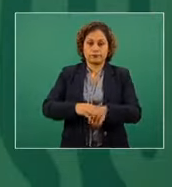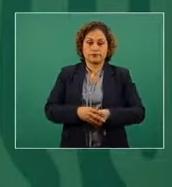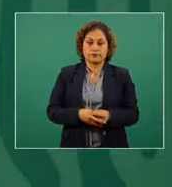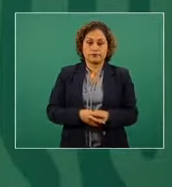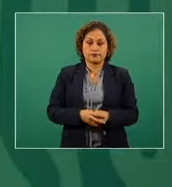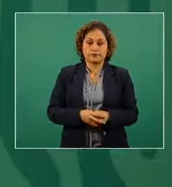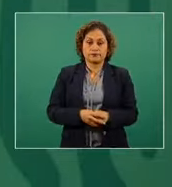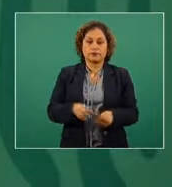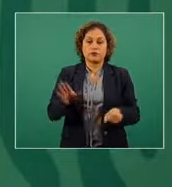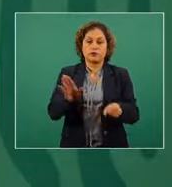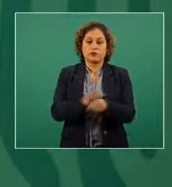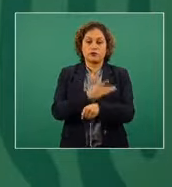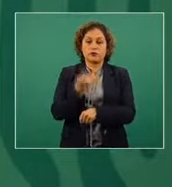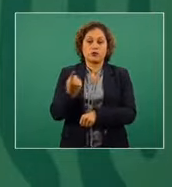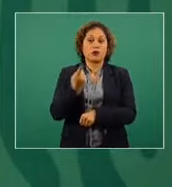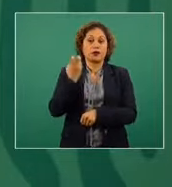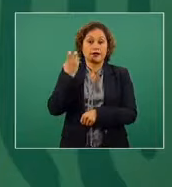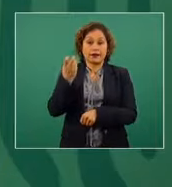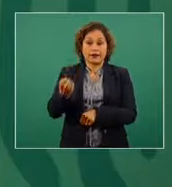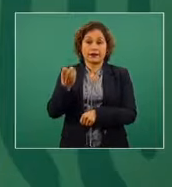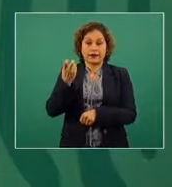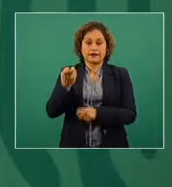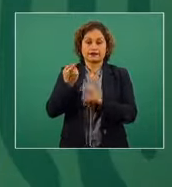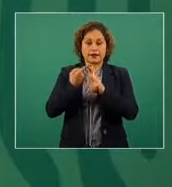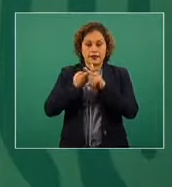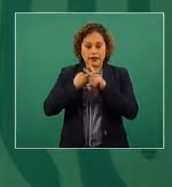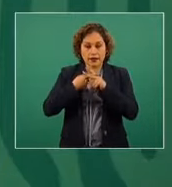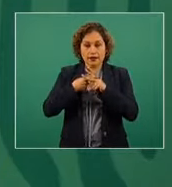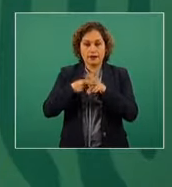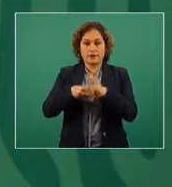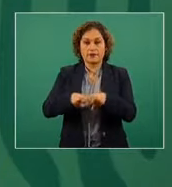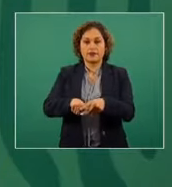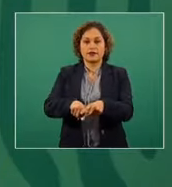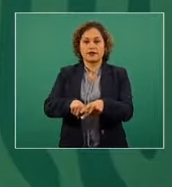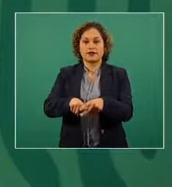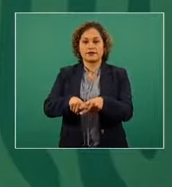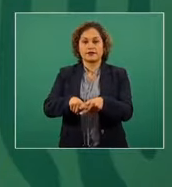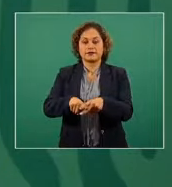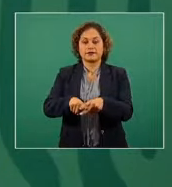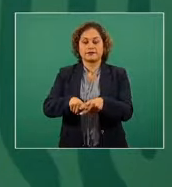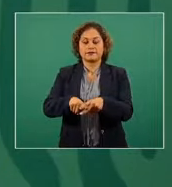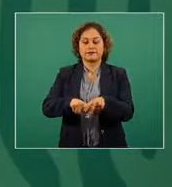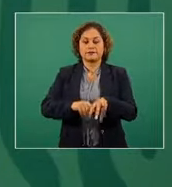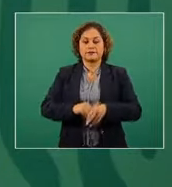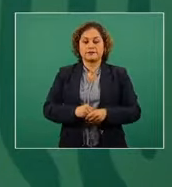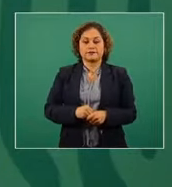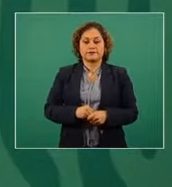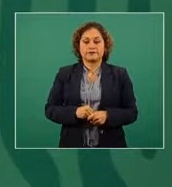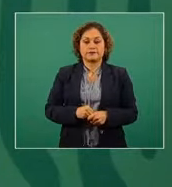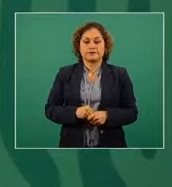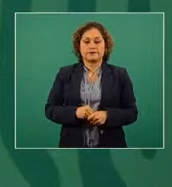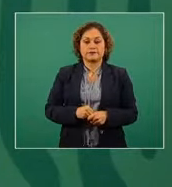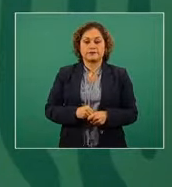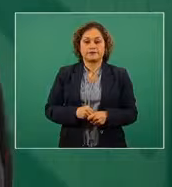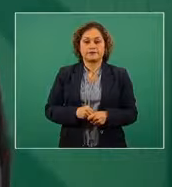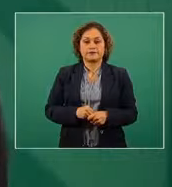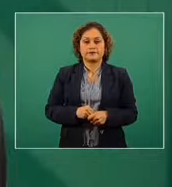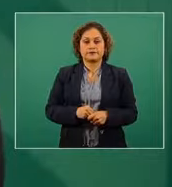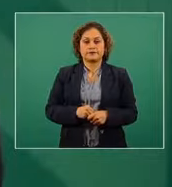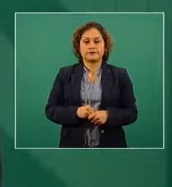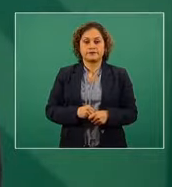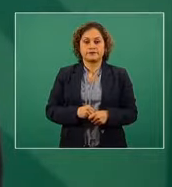son las vísperas de ese vil